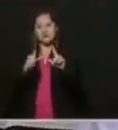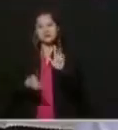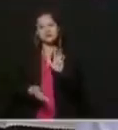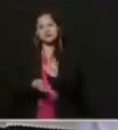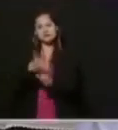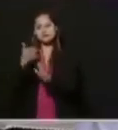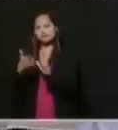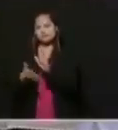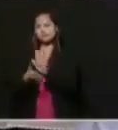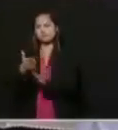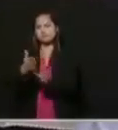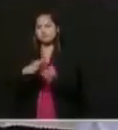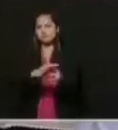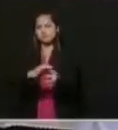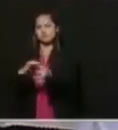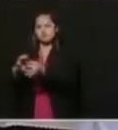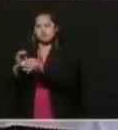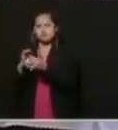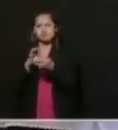un México de armonía